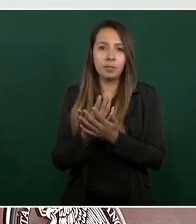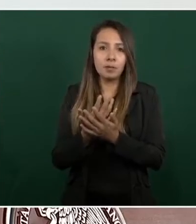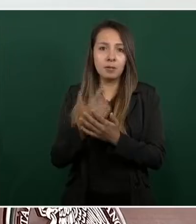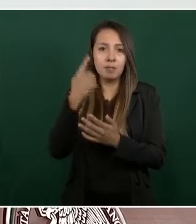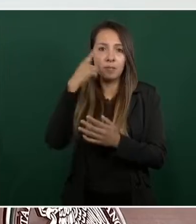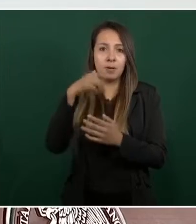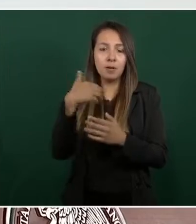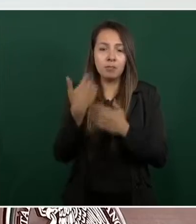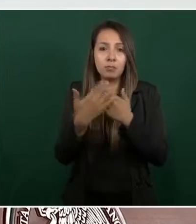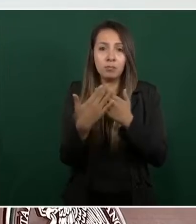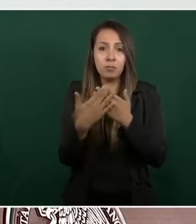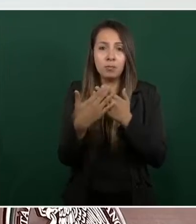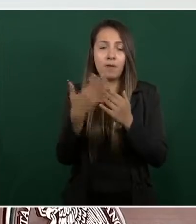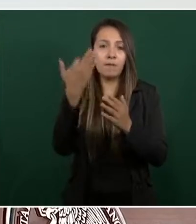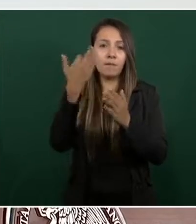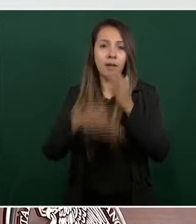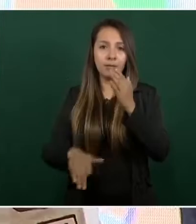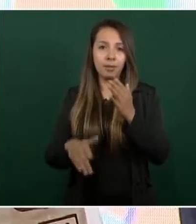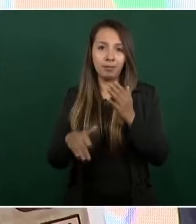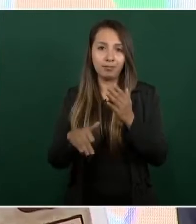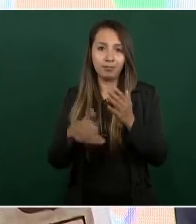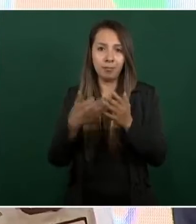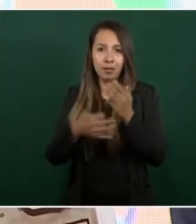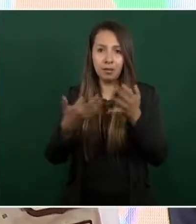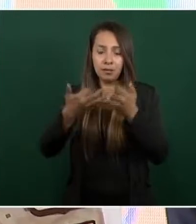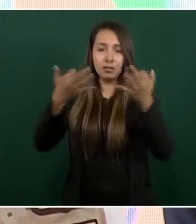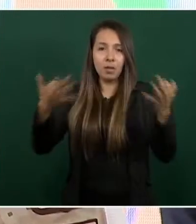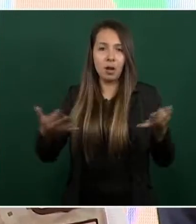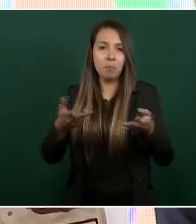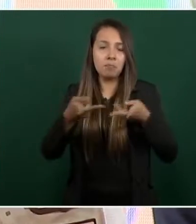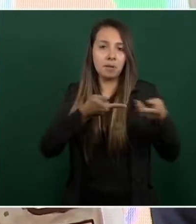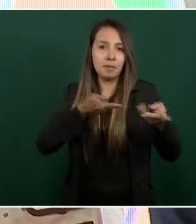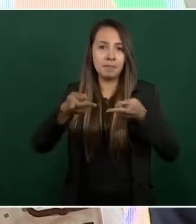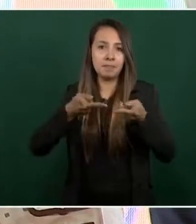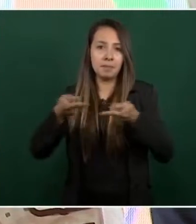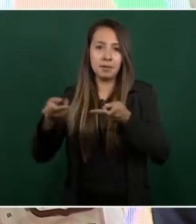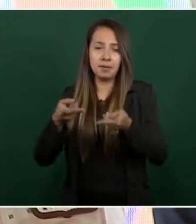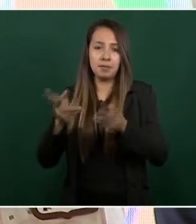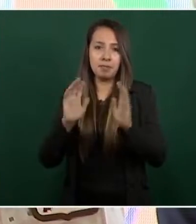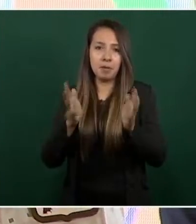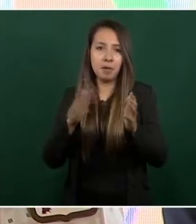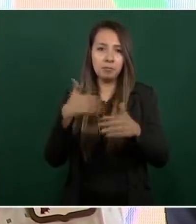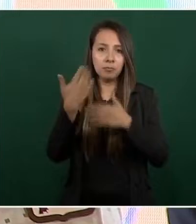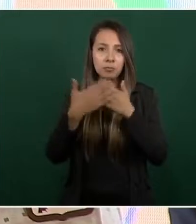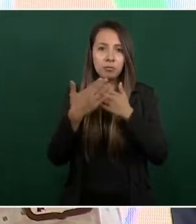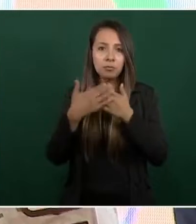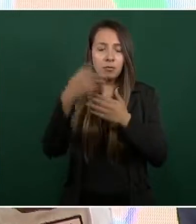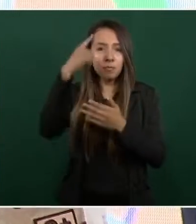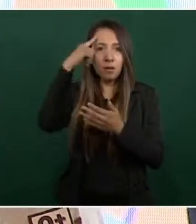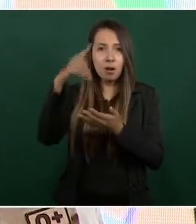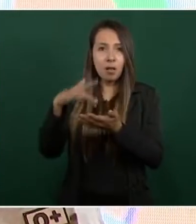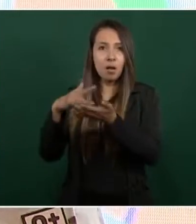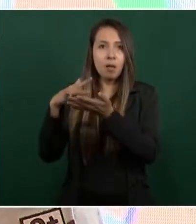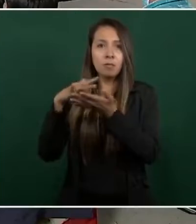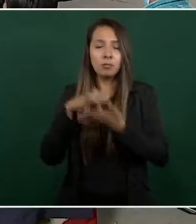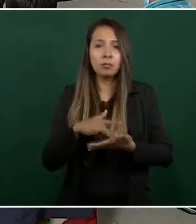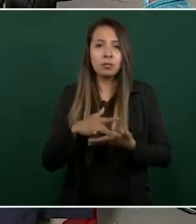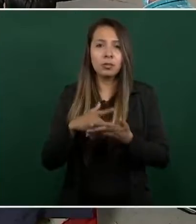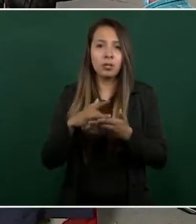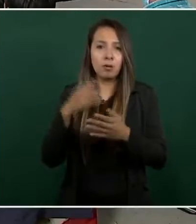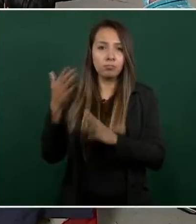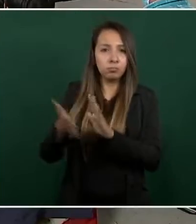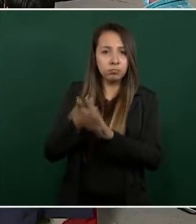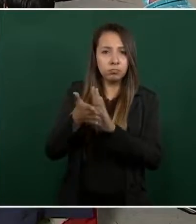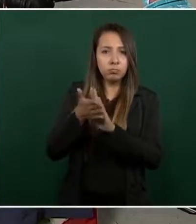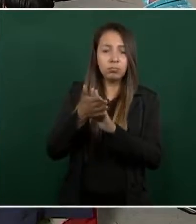porque falta el terreno, ya están en proceso de que nos apoyen y poder iniciar la construcción. Y también